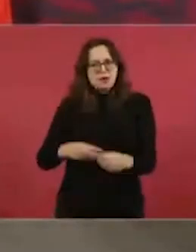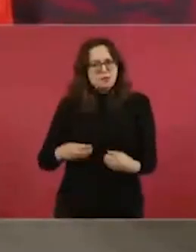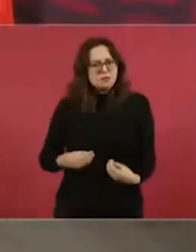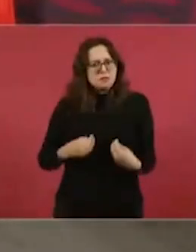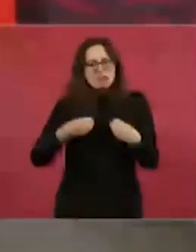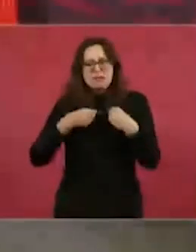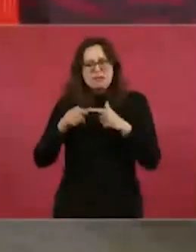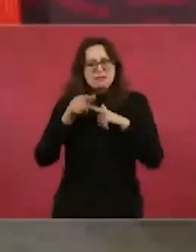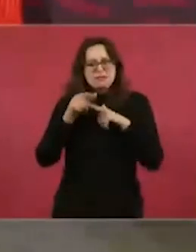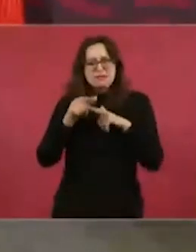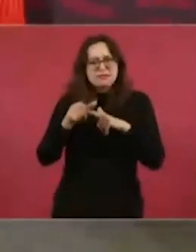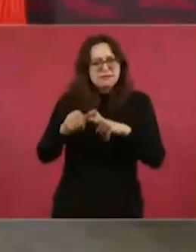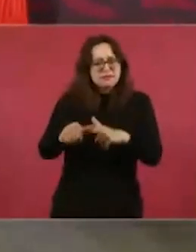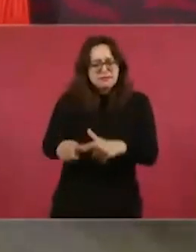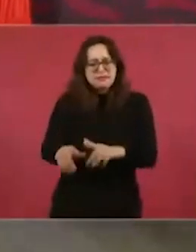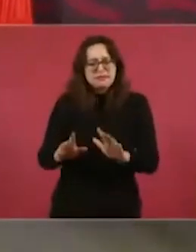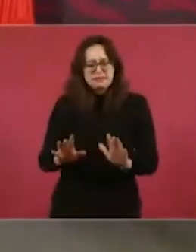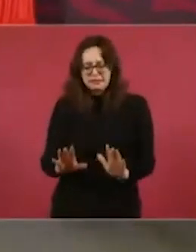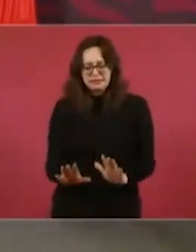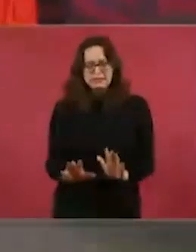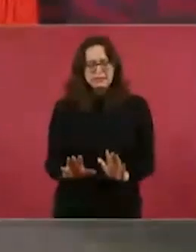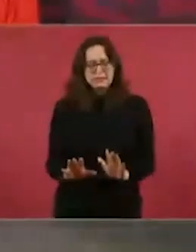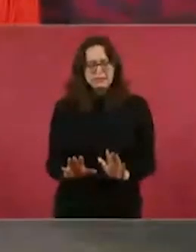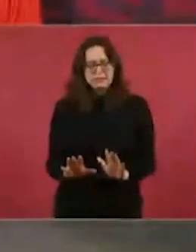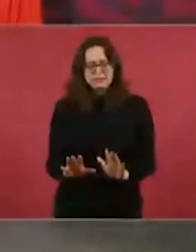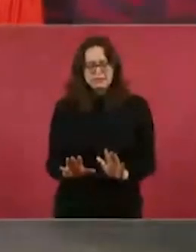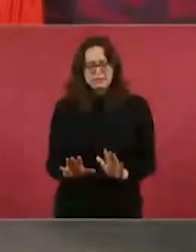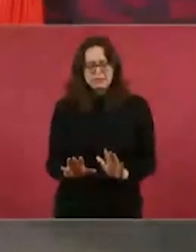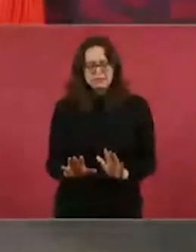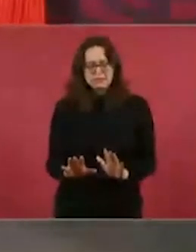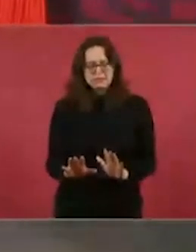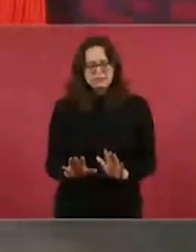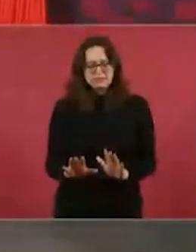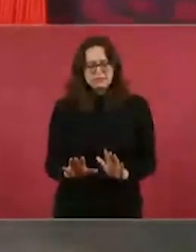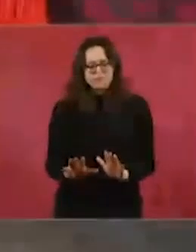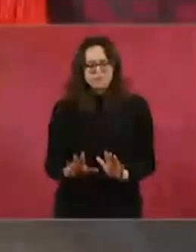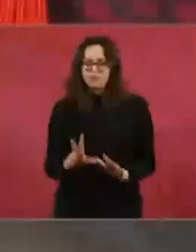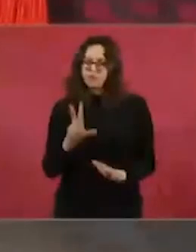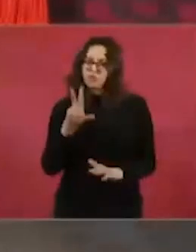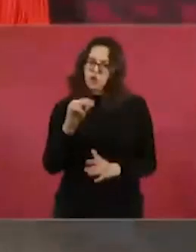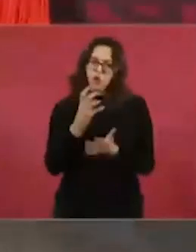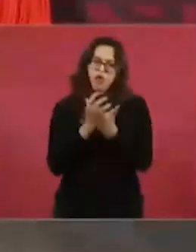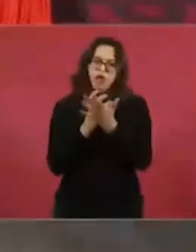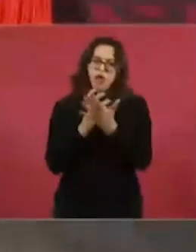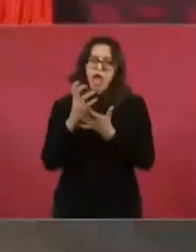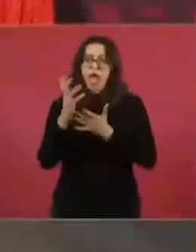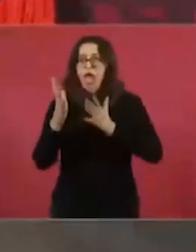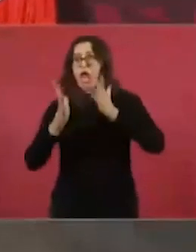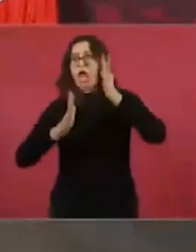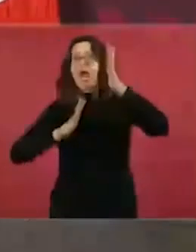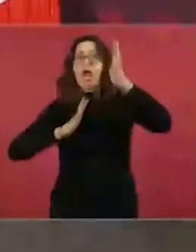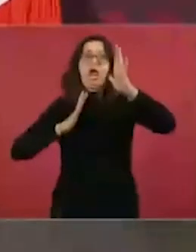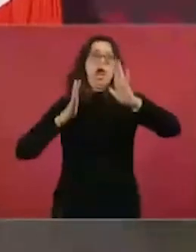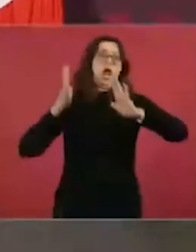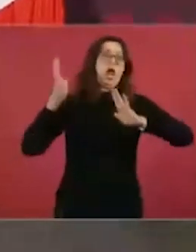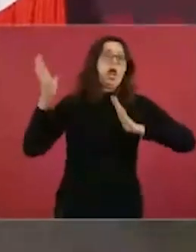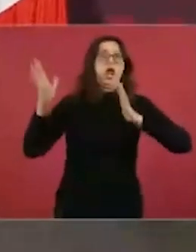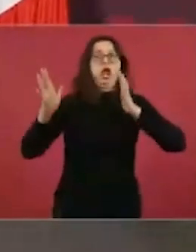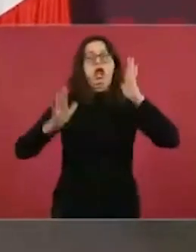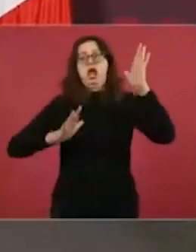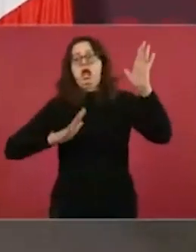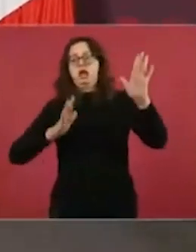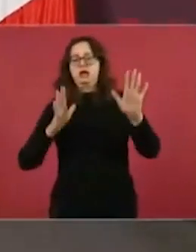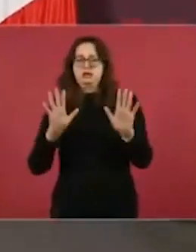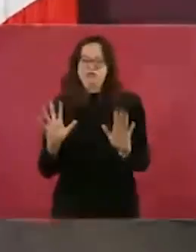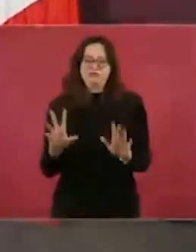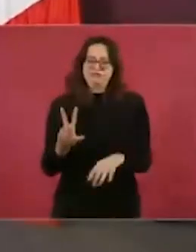se han realizado a través de gestiones con el presidente. Él destacaba pues que estos acuerdos, el acuerdo para